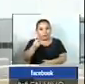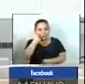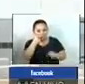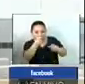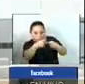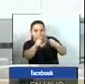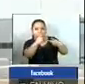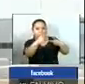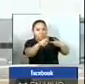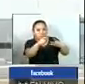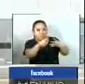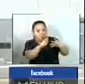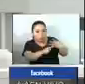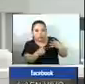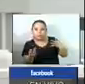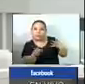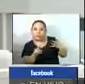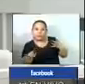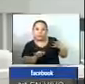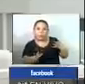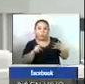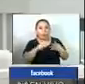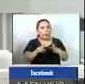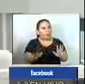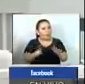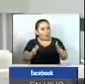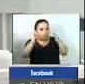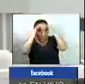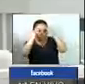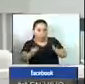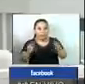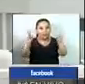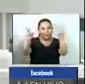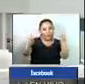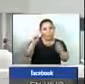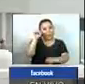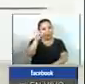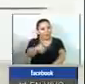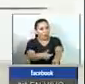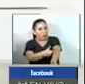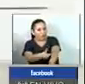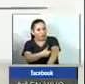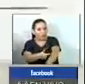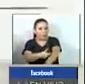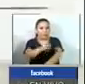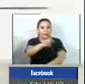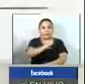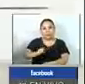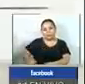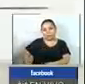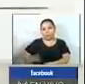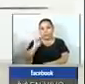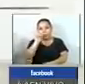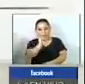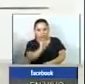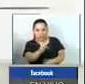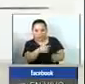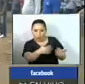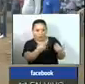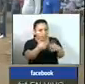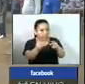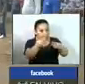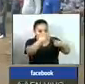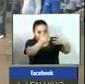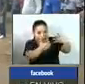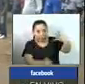fondos utilizados por el gobierno se centran en la construcción del hospital El Salvador donde se reportan unas 20 acciones de comunicación